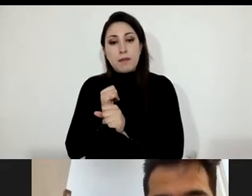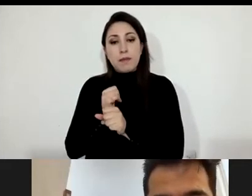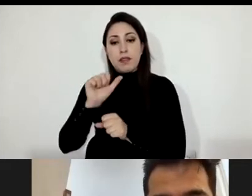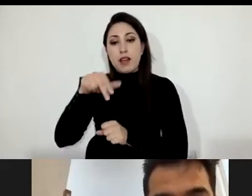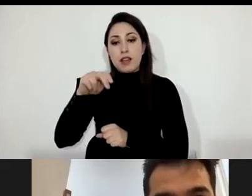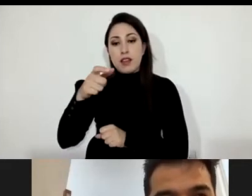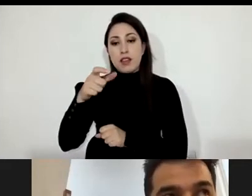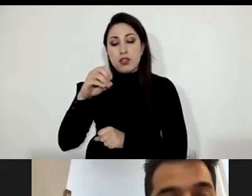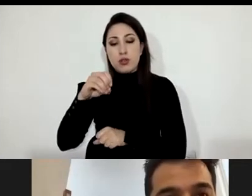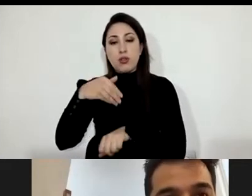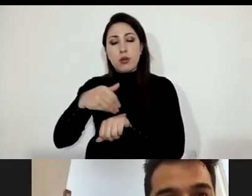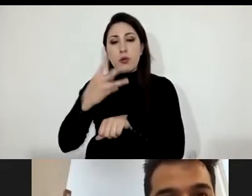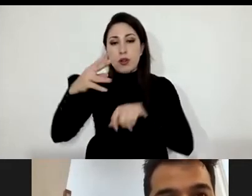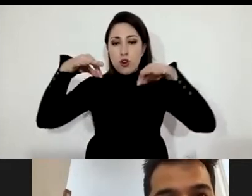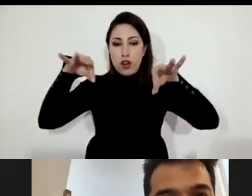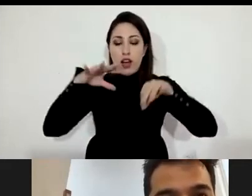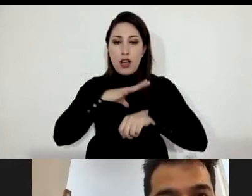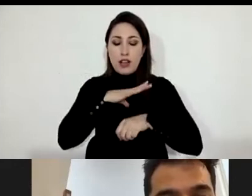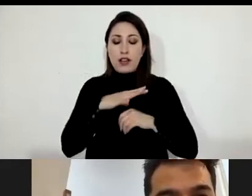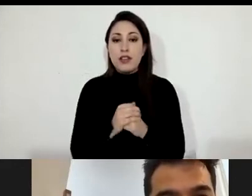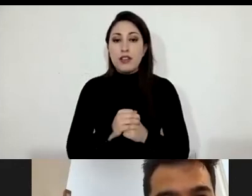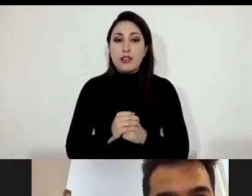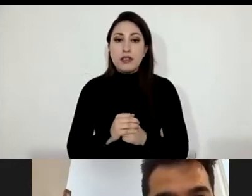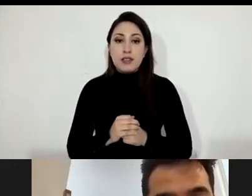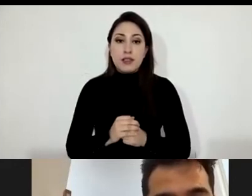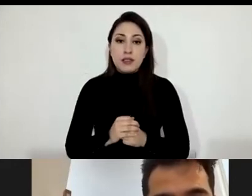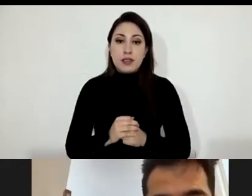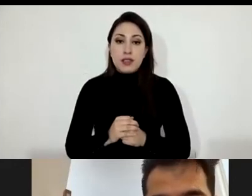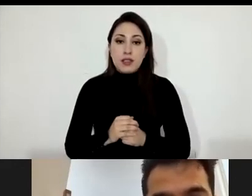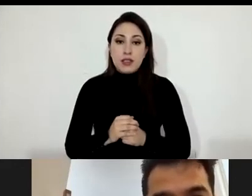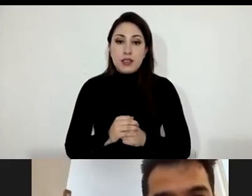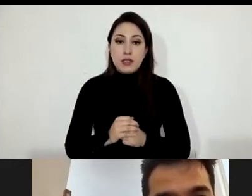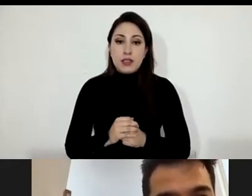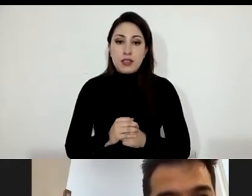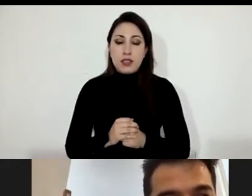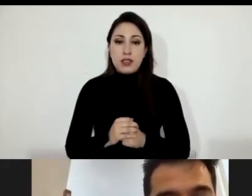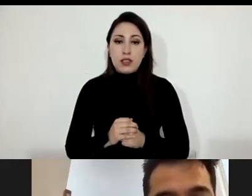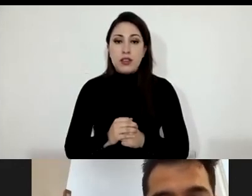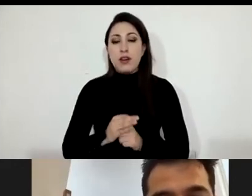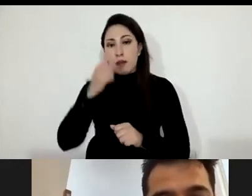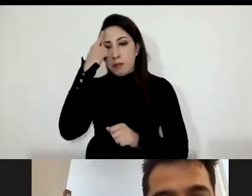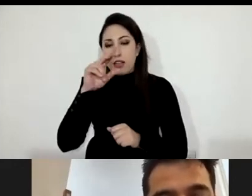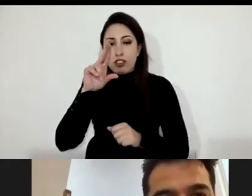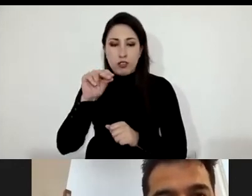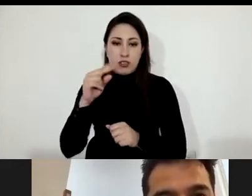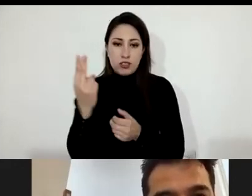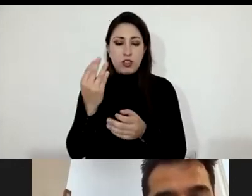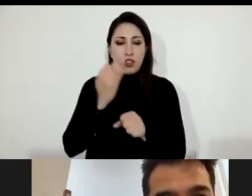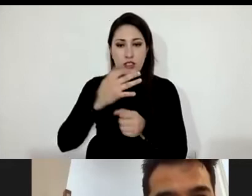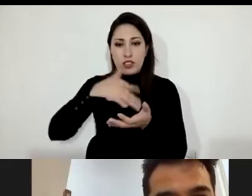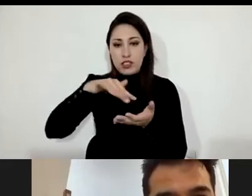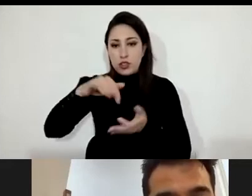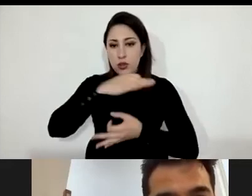4, por lo cual se solicita la expensa de toda la lectura de dichas manifestaciones. Y en tal sentido